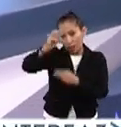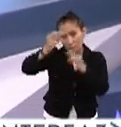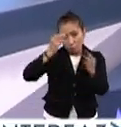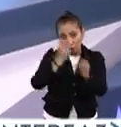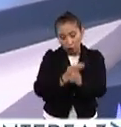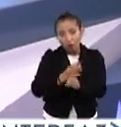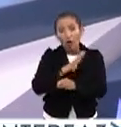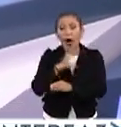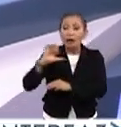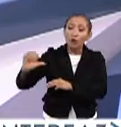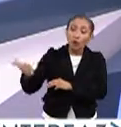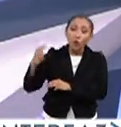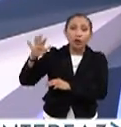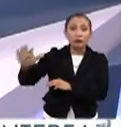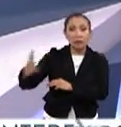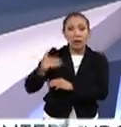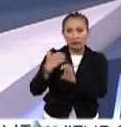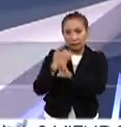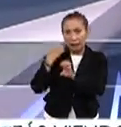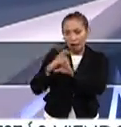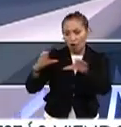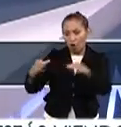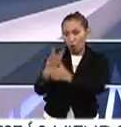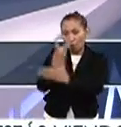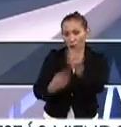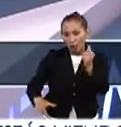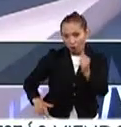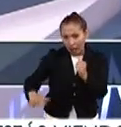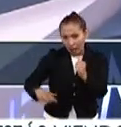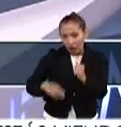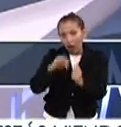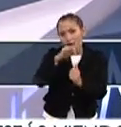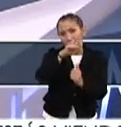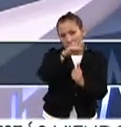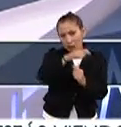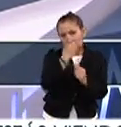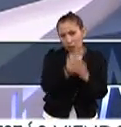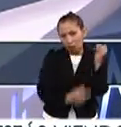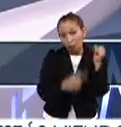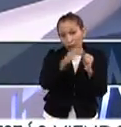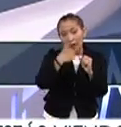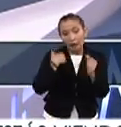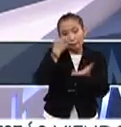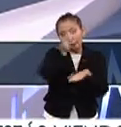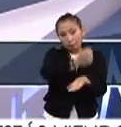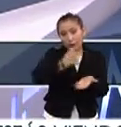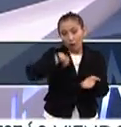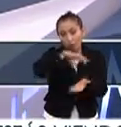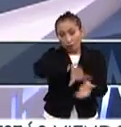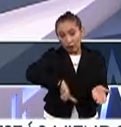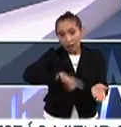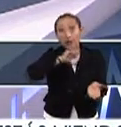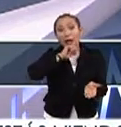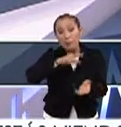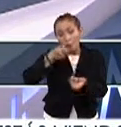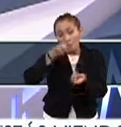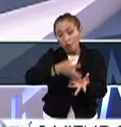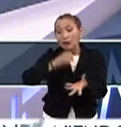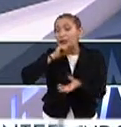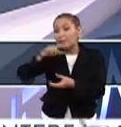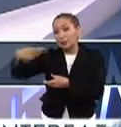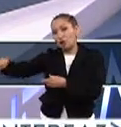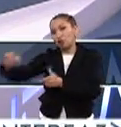mundo. Hay otras de Estado, mixtas, como es Notimex, que tiene recursos del sector público, pero también tiene que